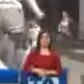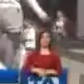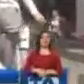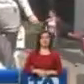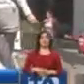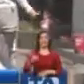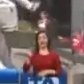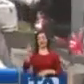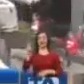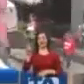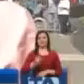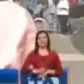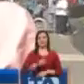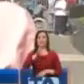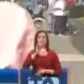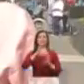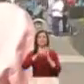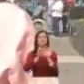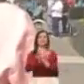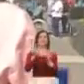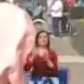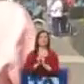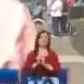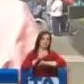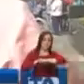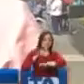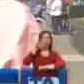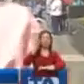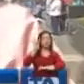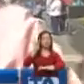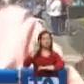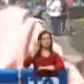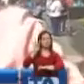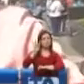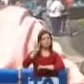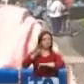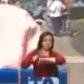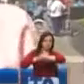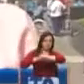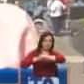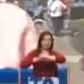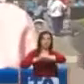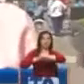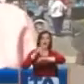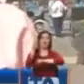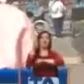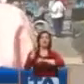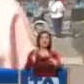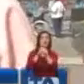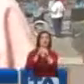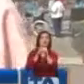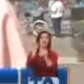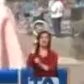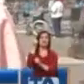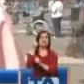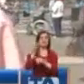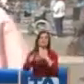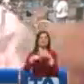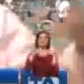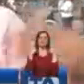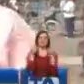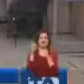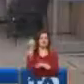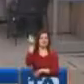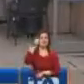recorriendo súper rápido, me demoré media hora. Venimos a las 8 y salgo a las 4 para las 10, estaba bien,